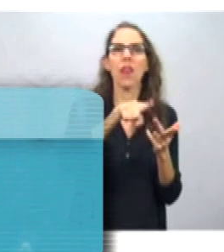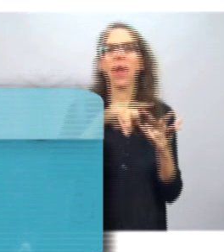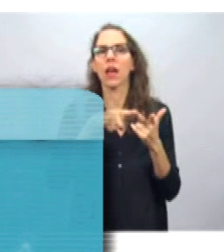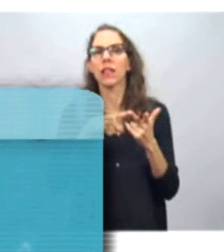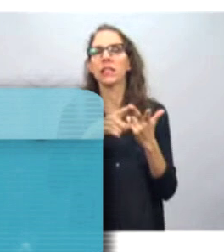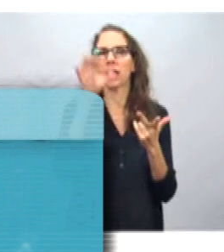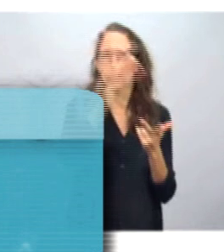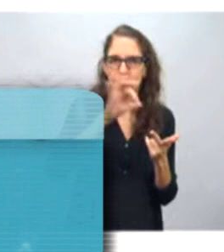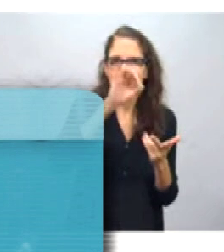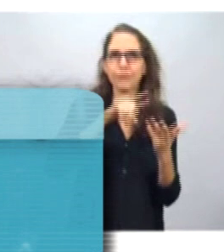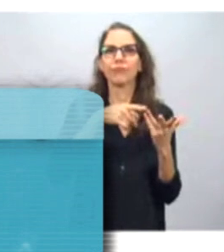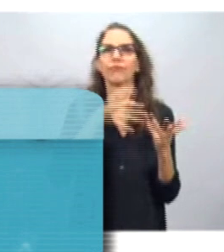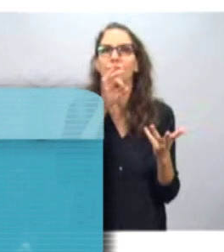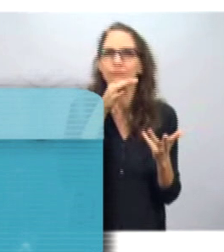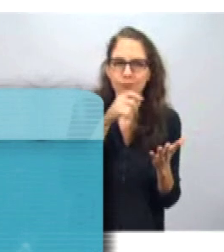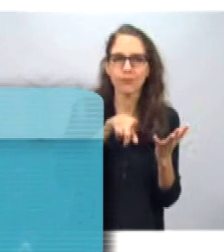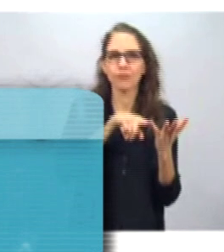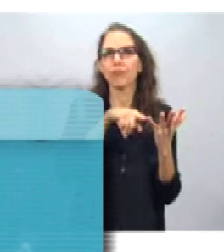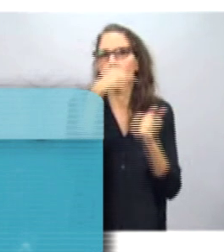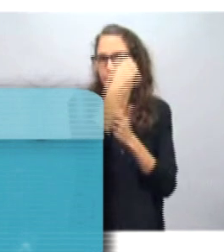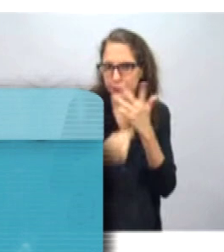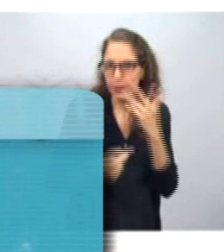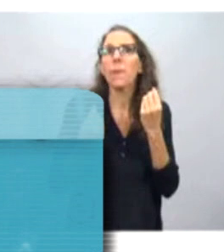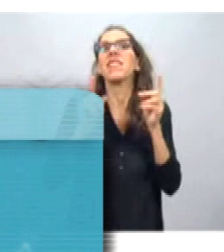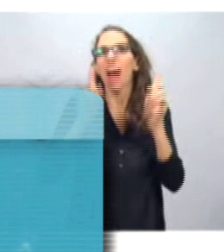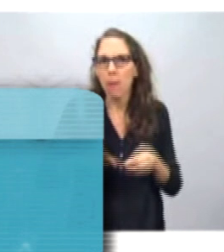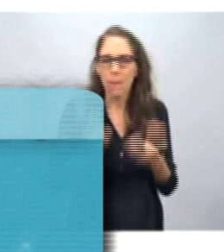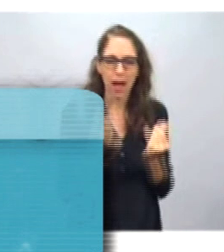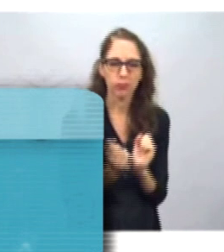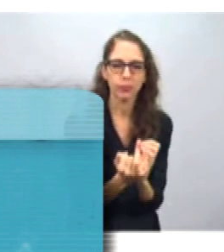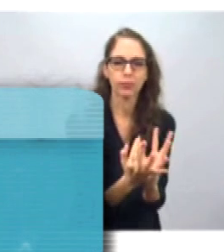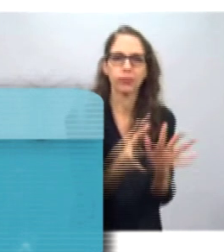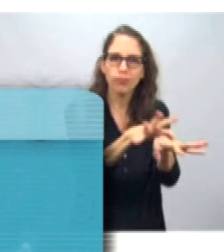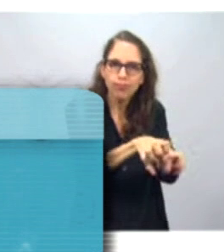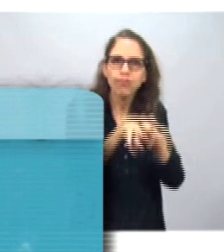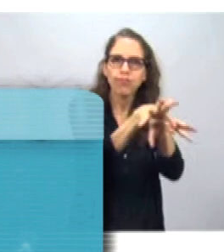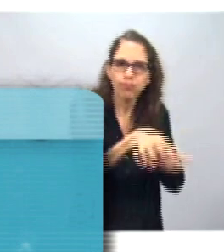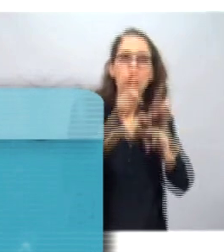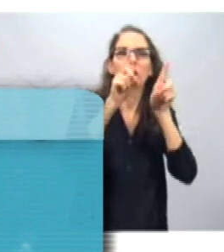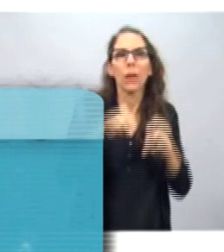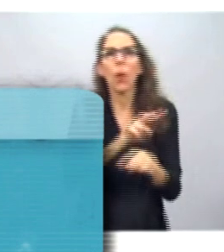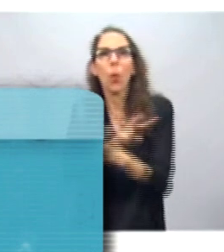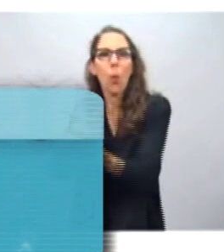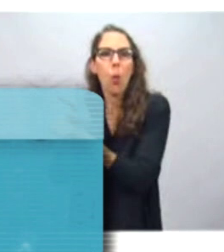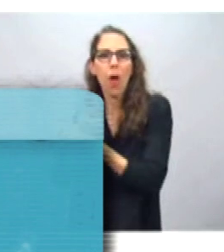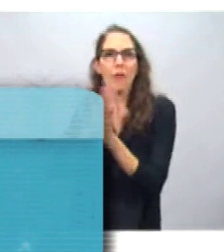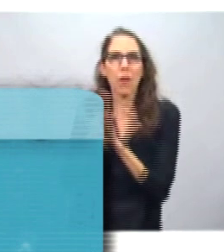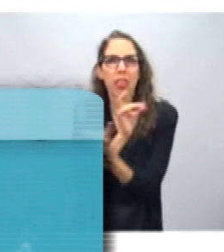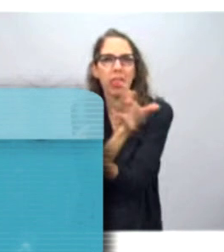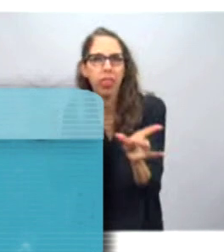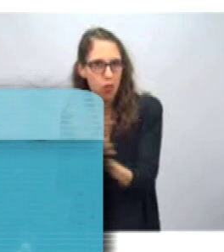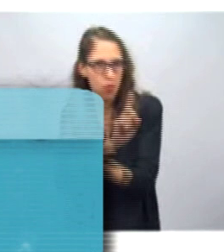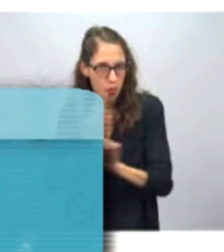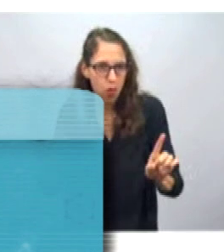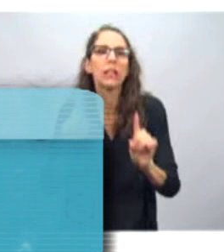bovina, con los condicionantes de ser para el impulso a pasturas en el sudoeste o para el plan de prevención de venerias, y estamos agregando a